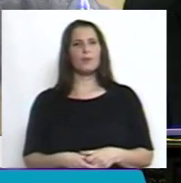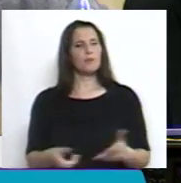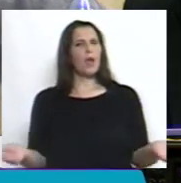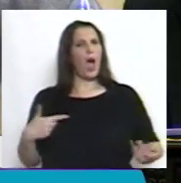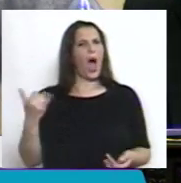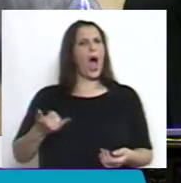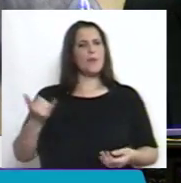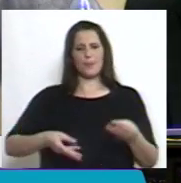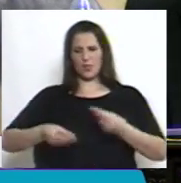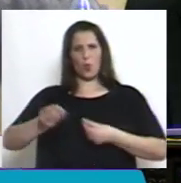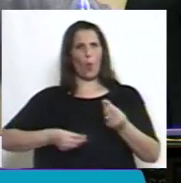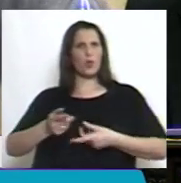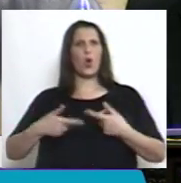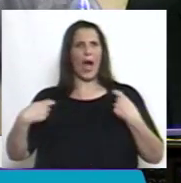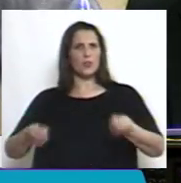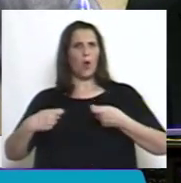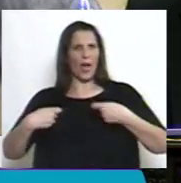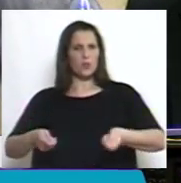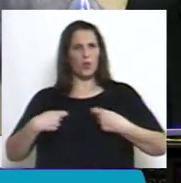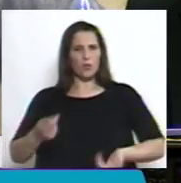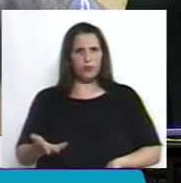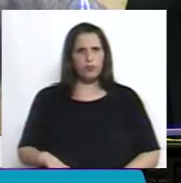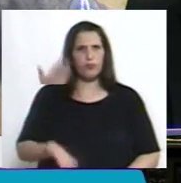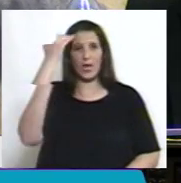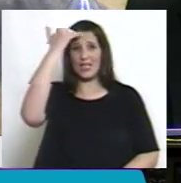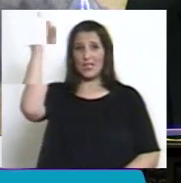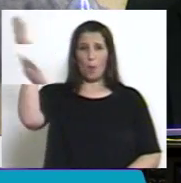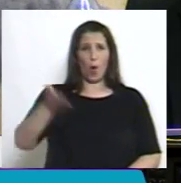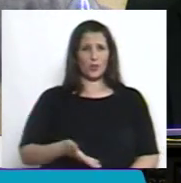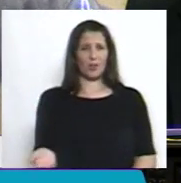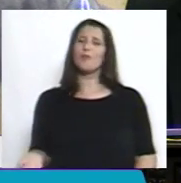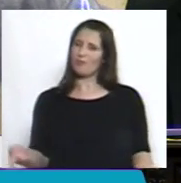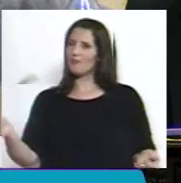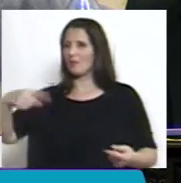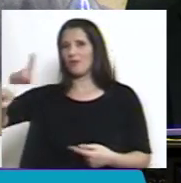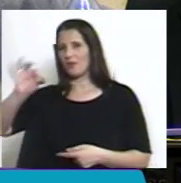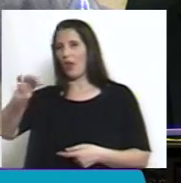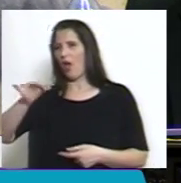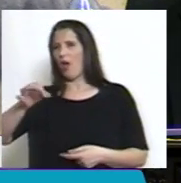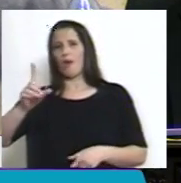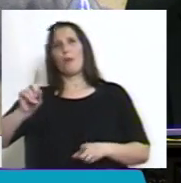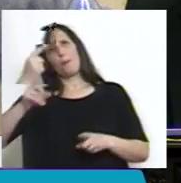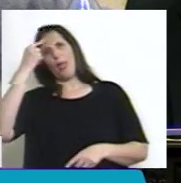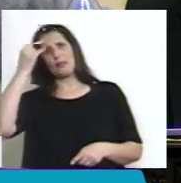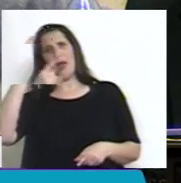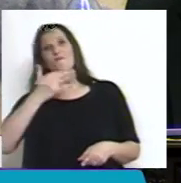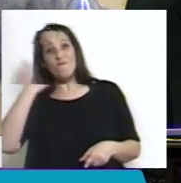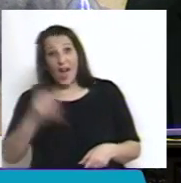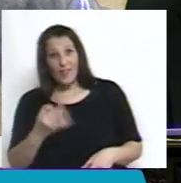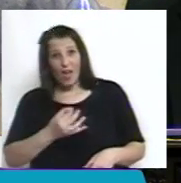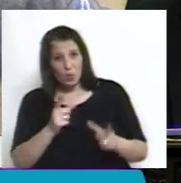Tenemos un presupuesto donde el gasto aumenta 15% y los recursos 21%. ¿Se imaginan que nadie cree que esos sean los